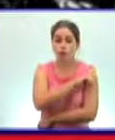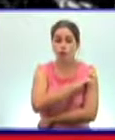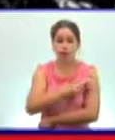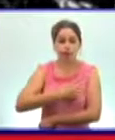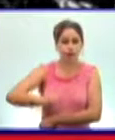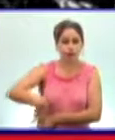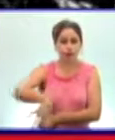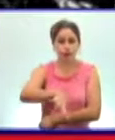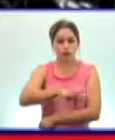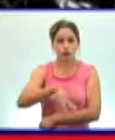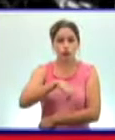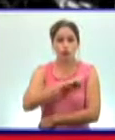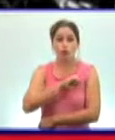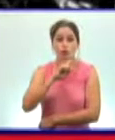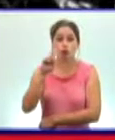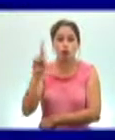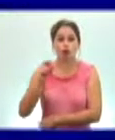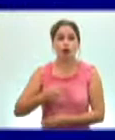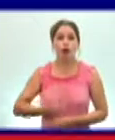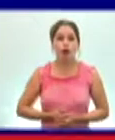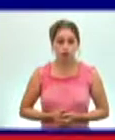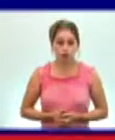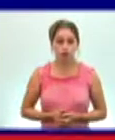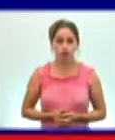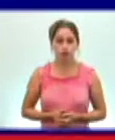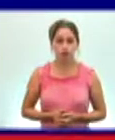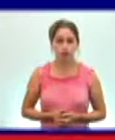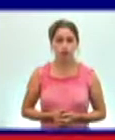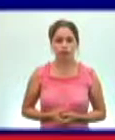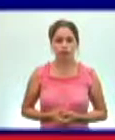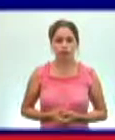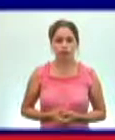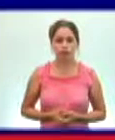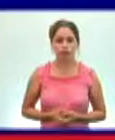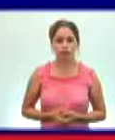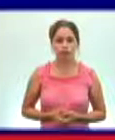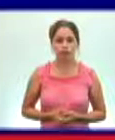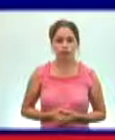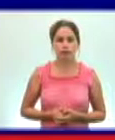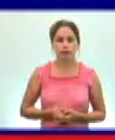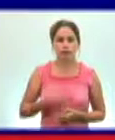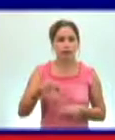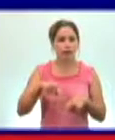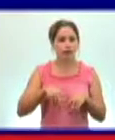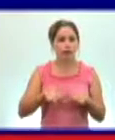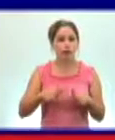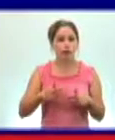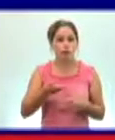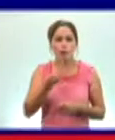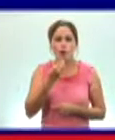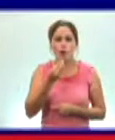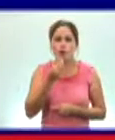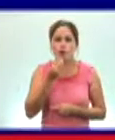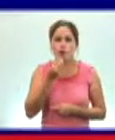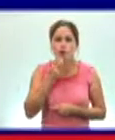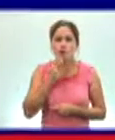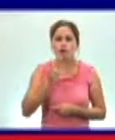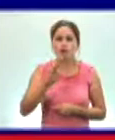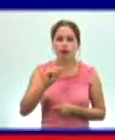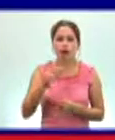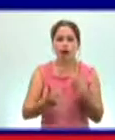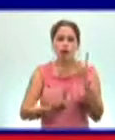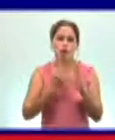revolucionario como realización de sus fines y de sus objetivos. Llegado este momento, entonces podemos detenernos en algunos